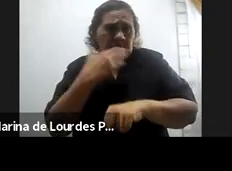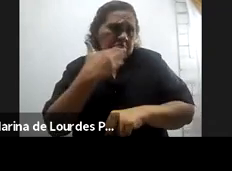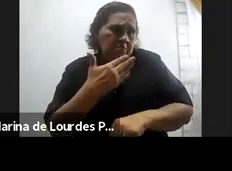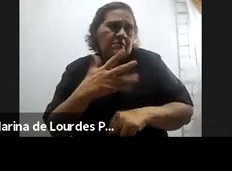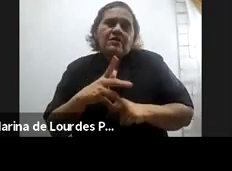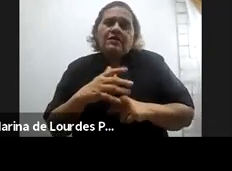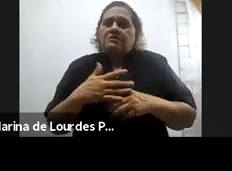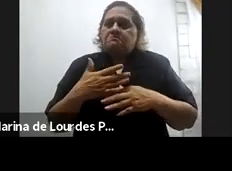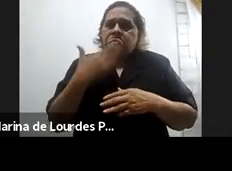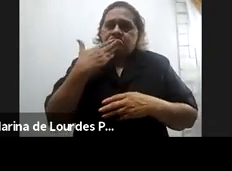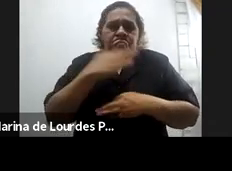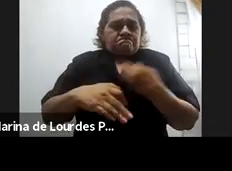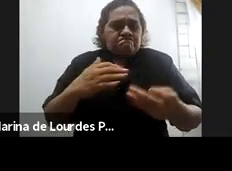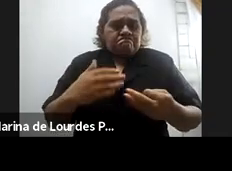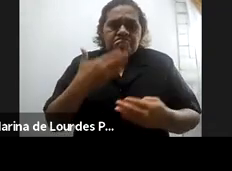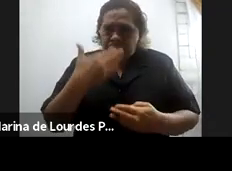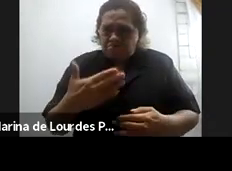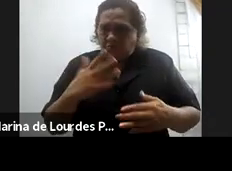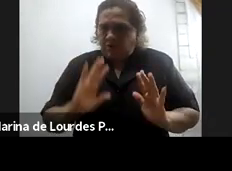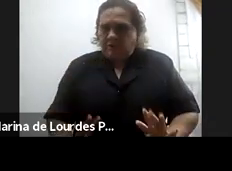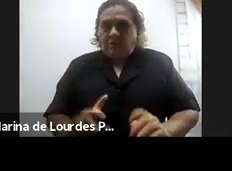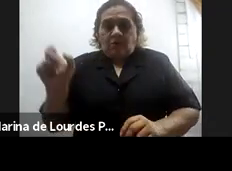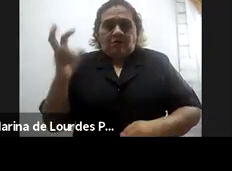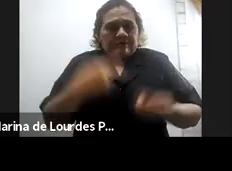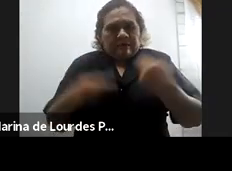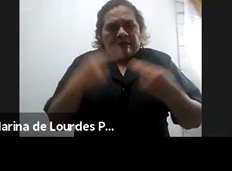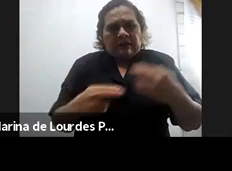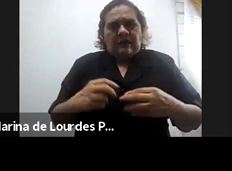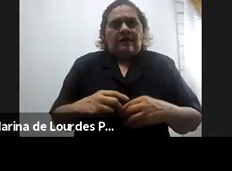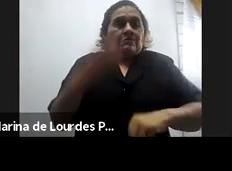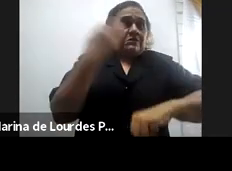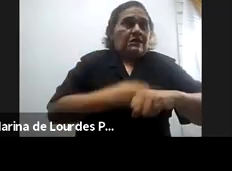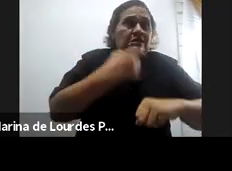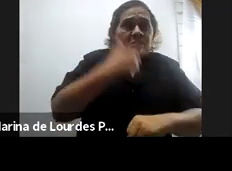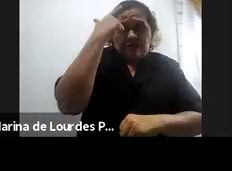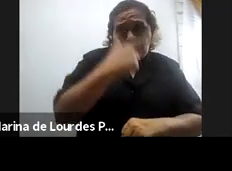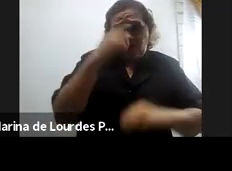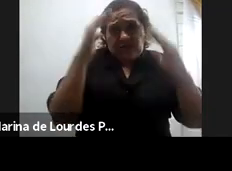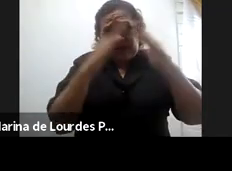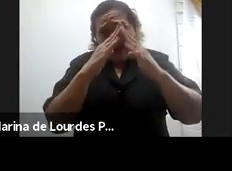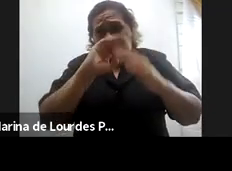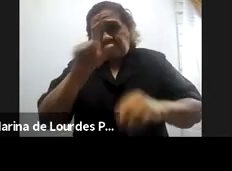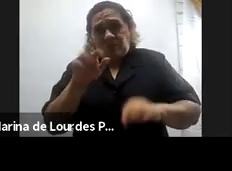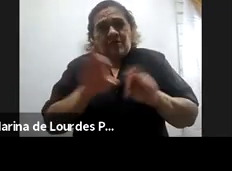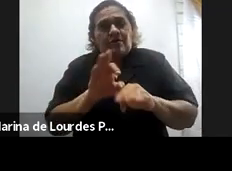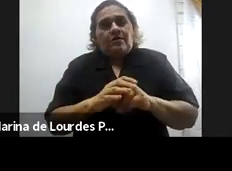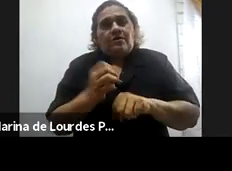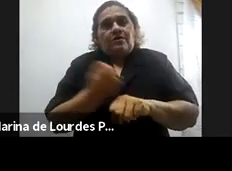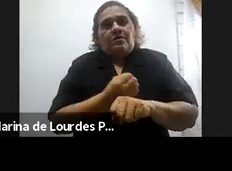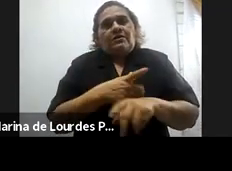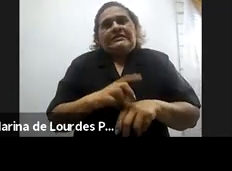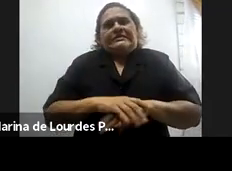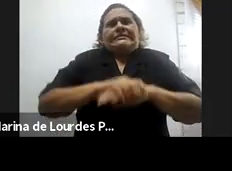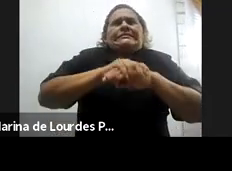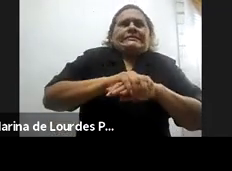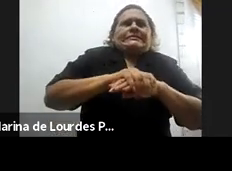la ropa nos queda requete bien, todo nos queda holgado. Cuando regresamos a casa en la tarde, noche, después de trabajar, los zapatos ya nos aprietan,